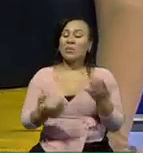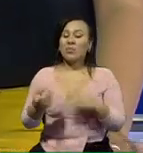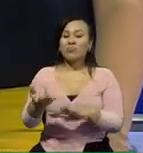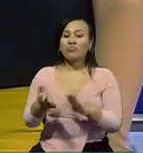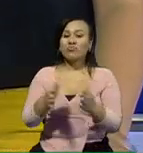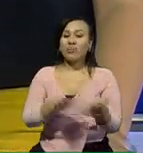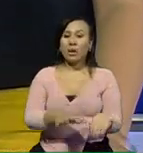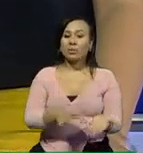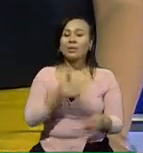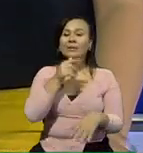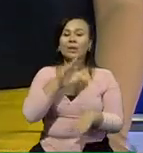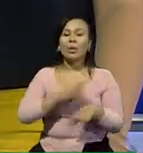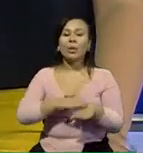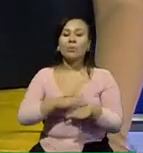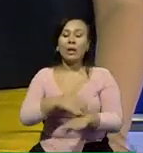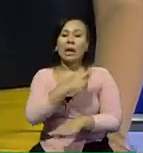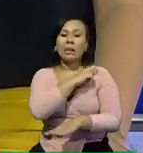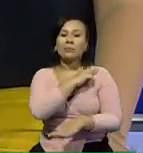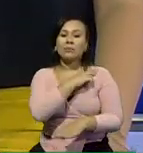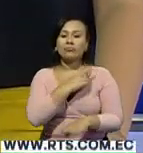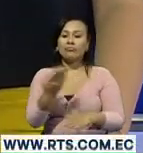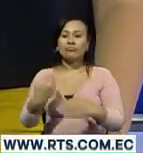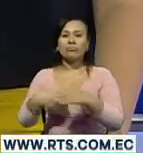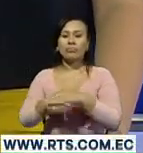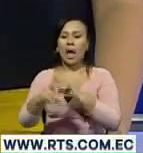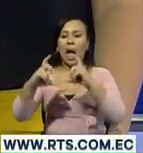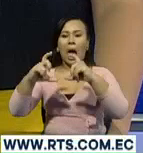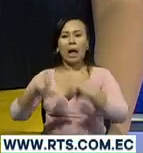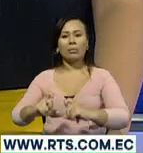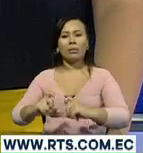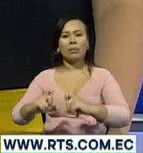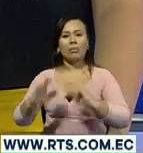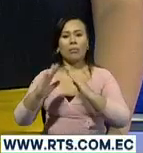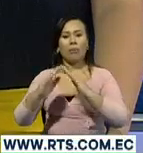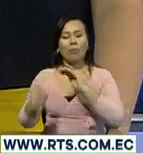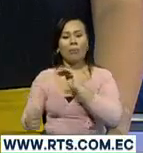Los responsables lo dejaron bajo candado.